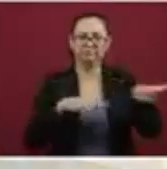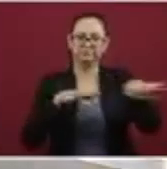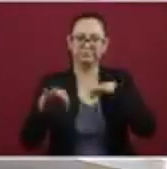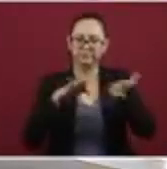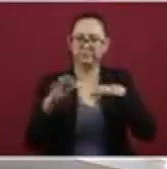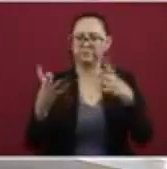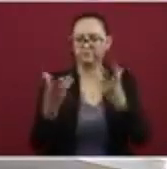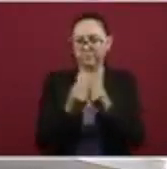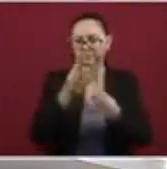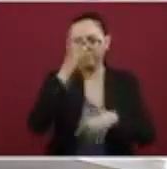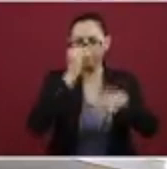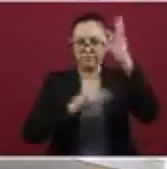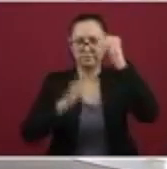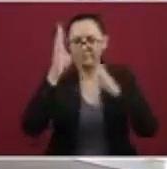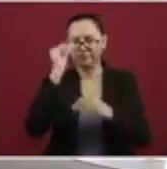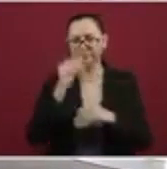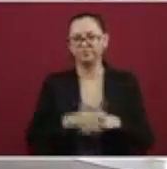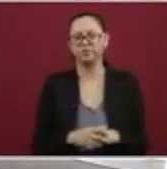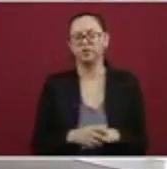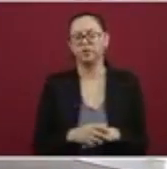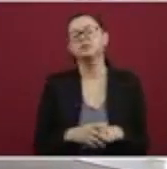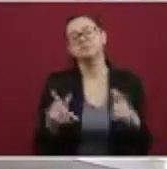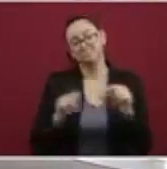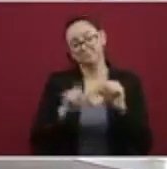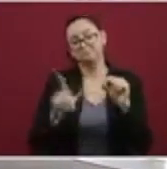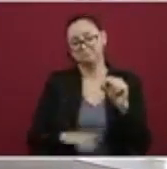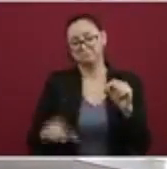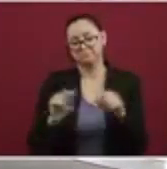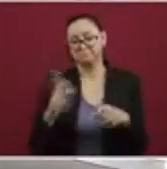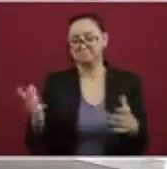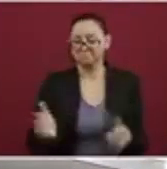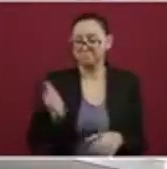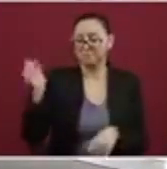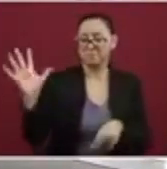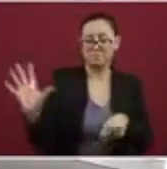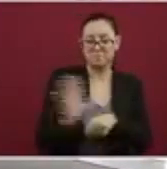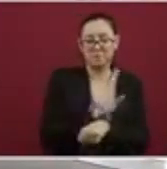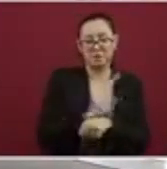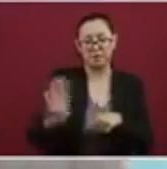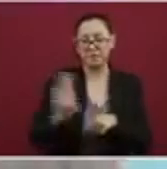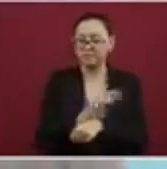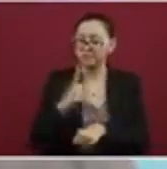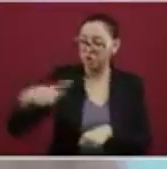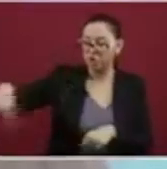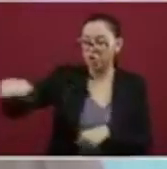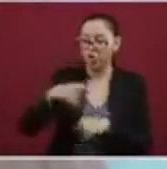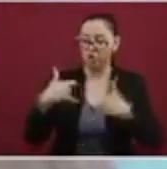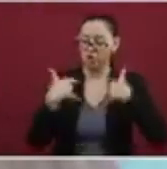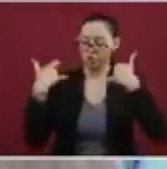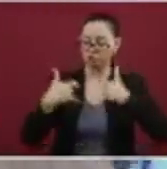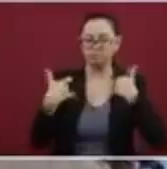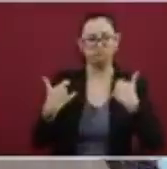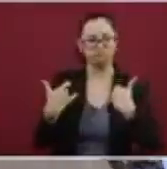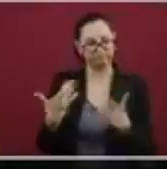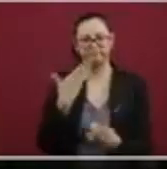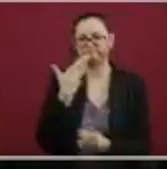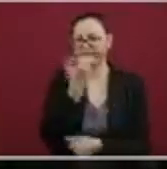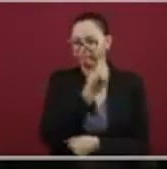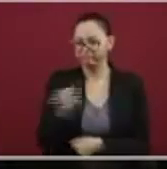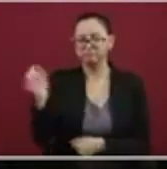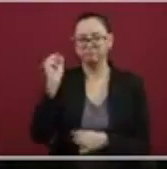productivas. México se está así, pues beneficiando de eso, de su energía y del talento de sus jóvenes.